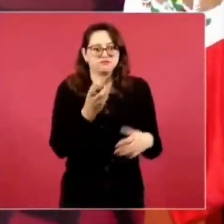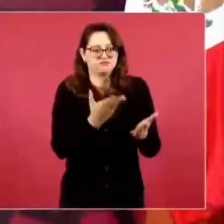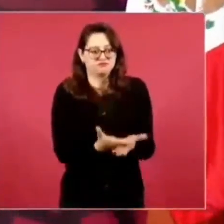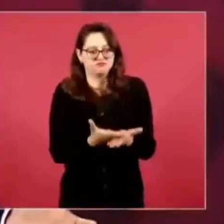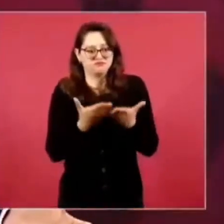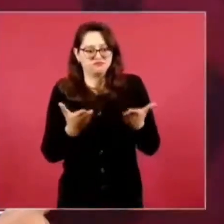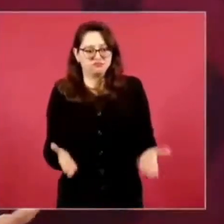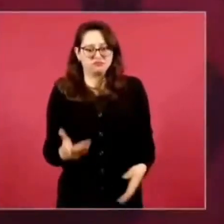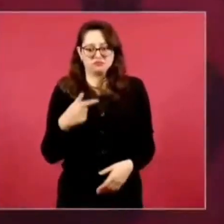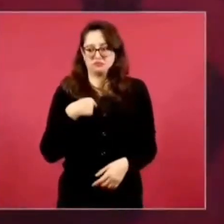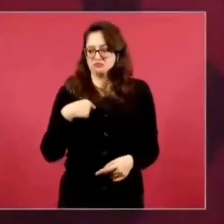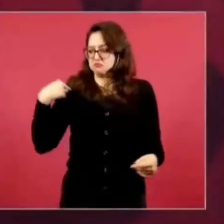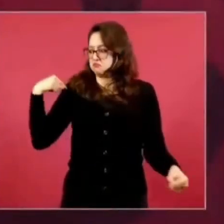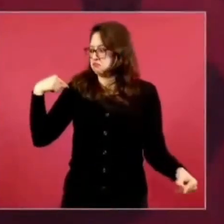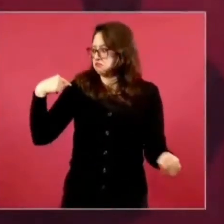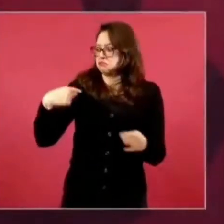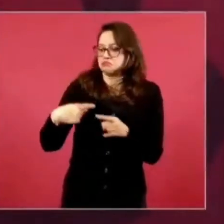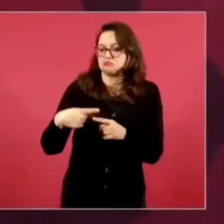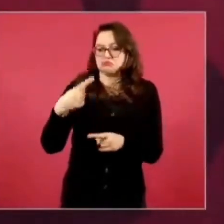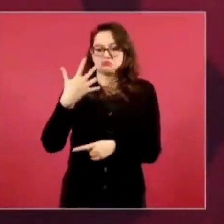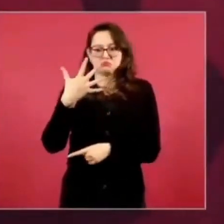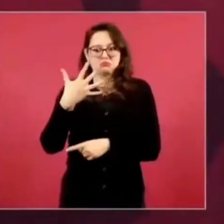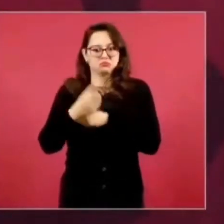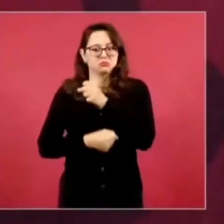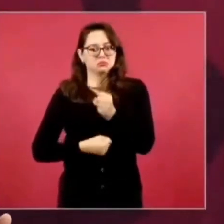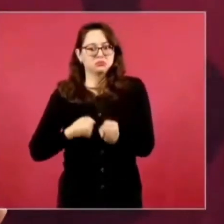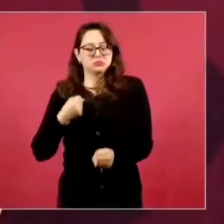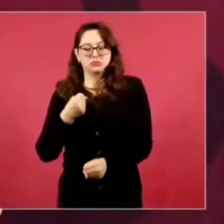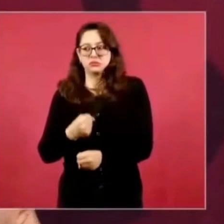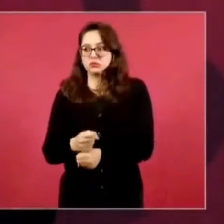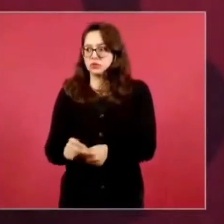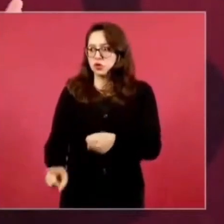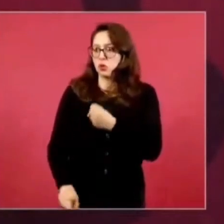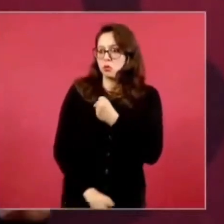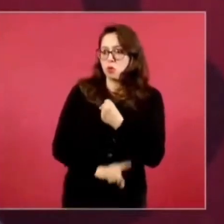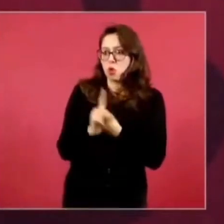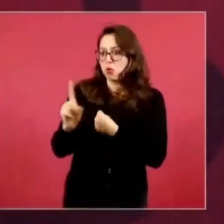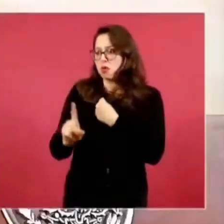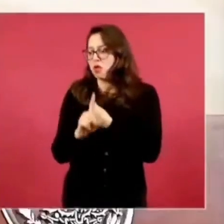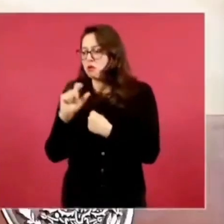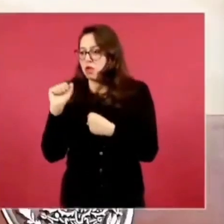no hemos tenido problema con los maestros, pues es